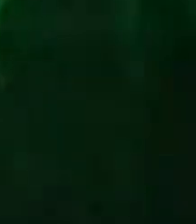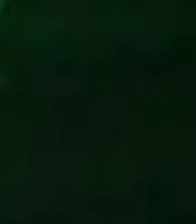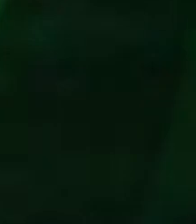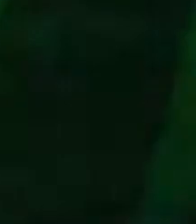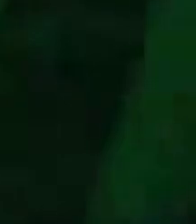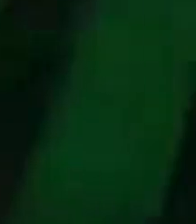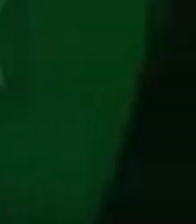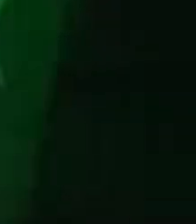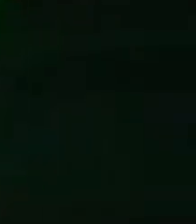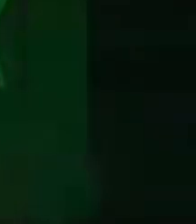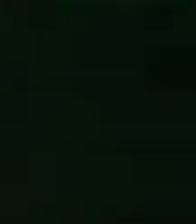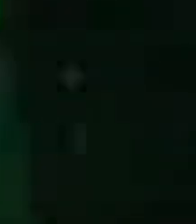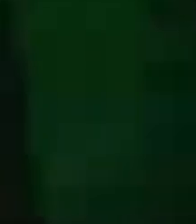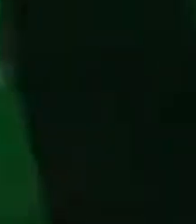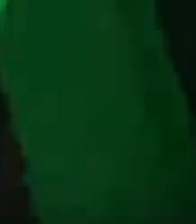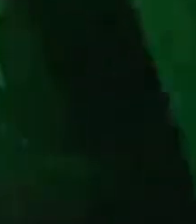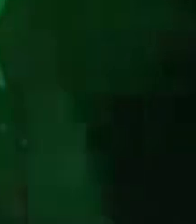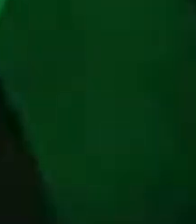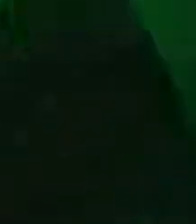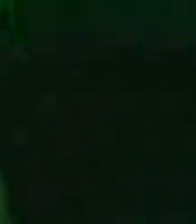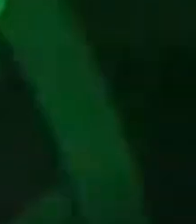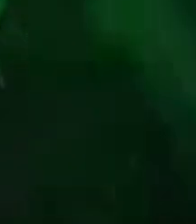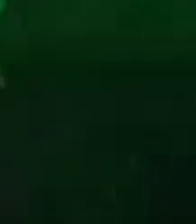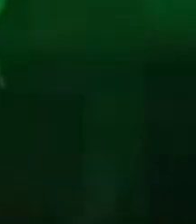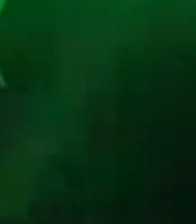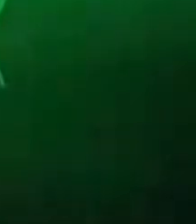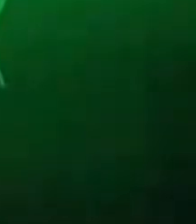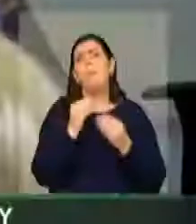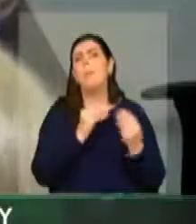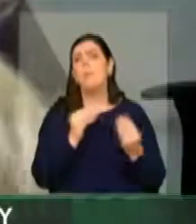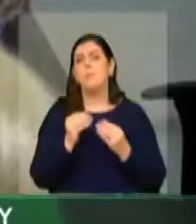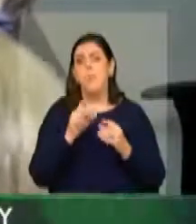versión de la mujer que realizó la acusación.